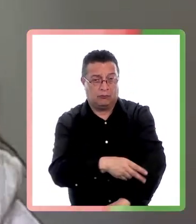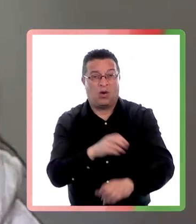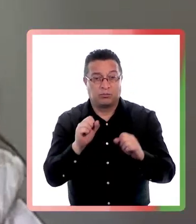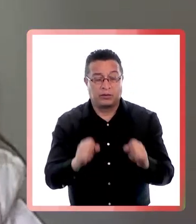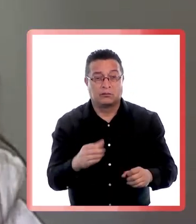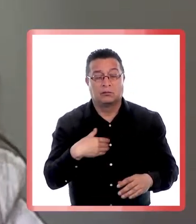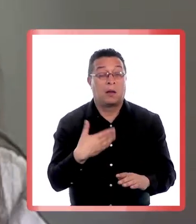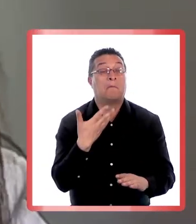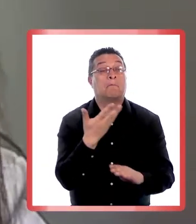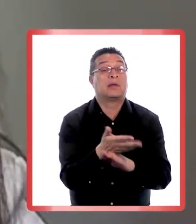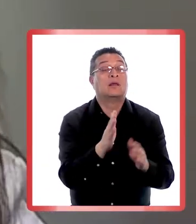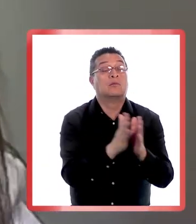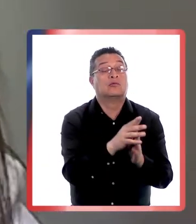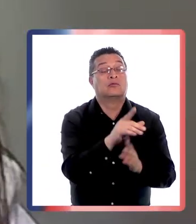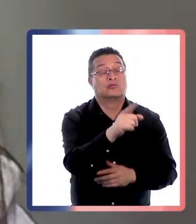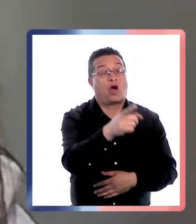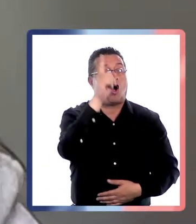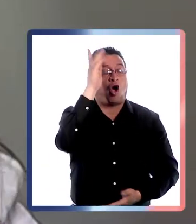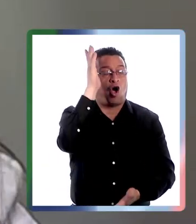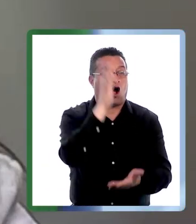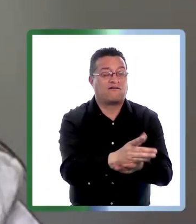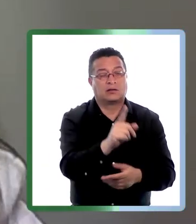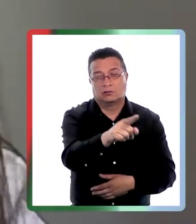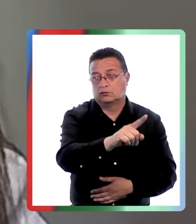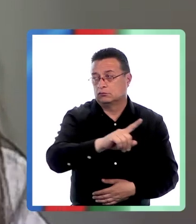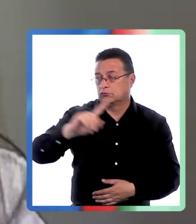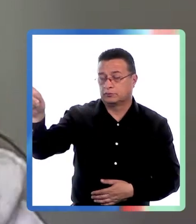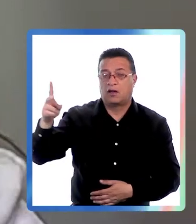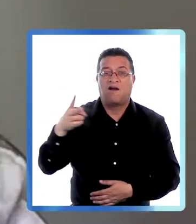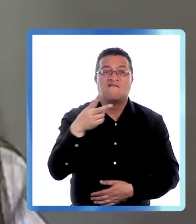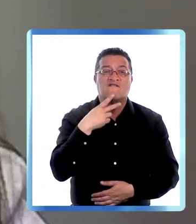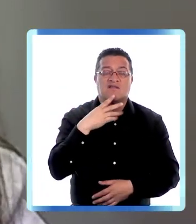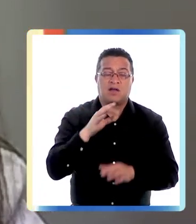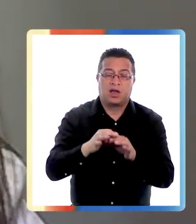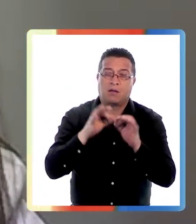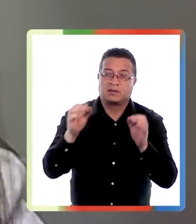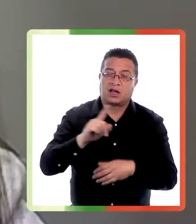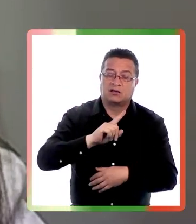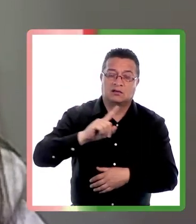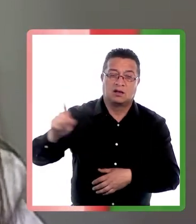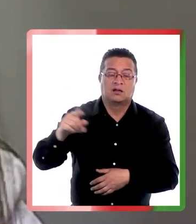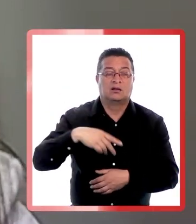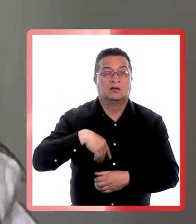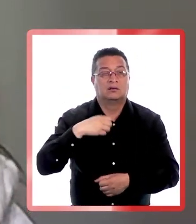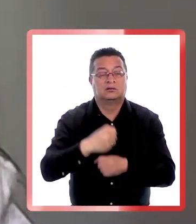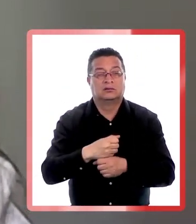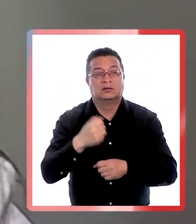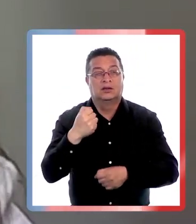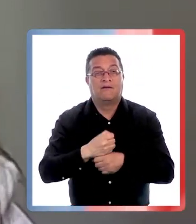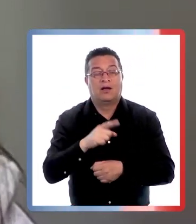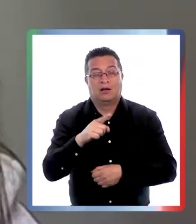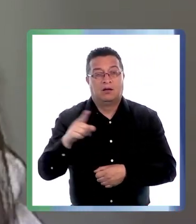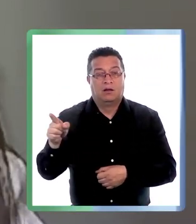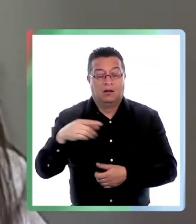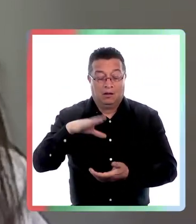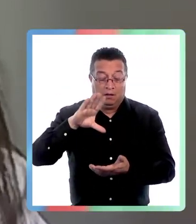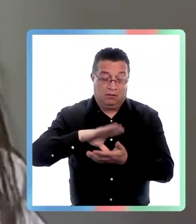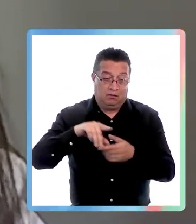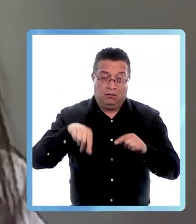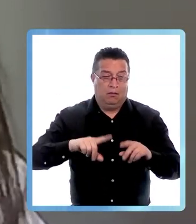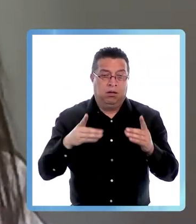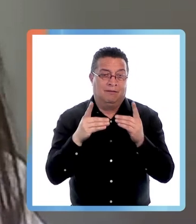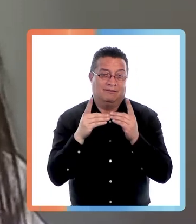Nadie le puede pedir a alguien, obligarlo a que se vaya a vivir a un lugar específico, al menos no en un